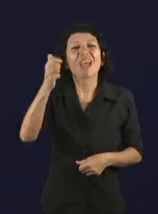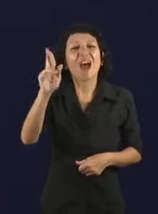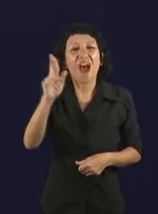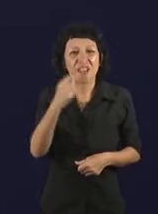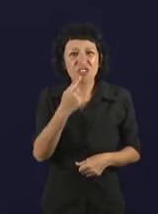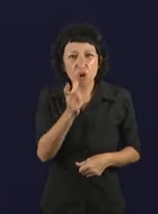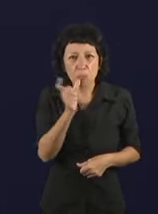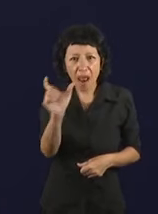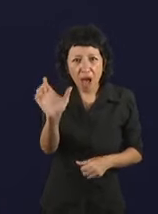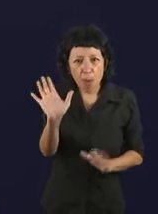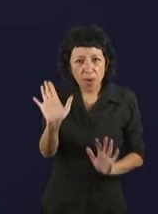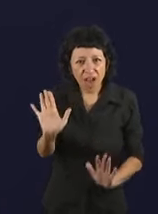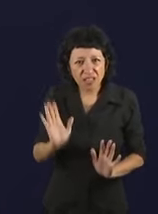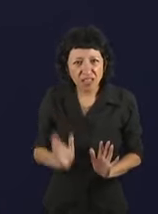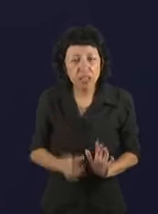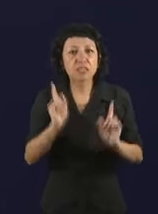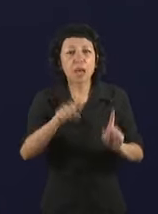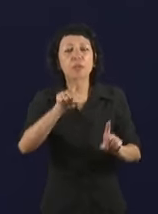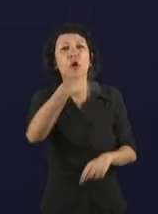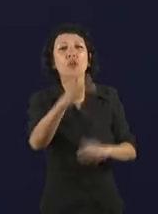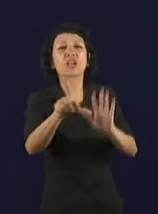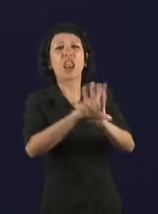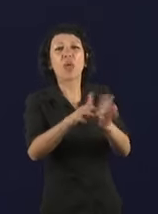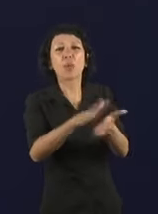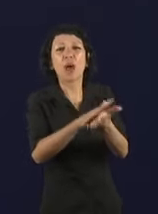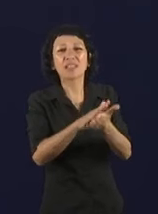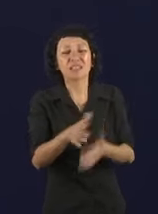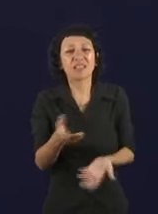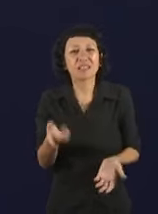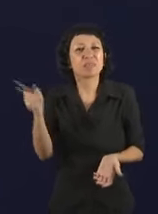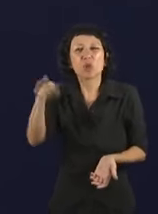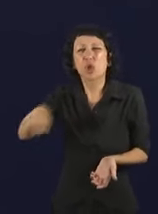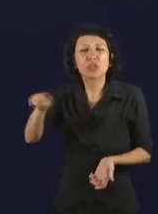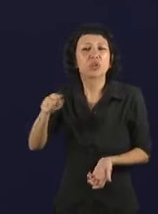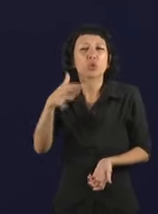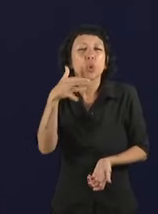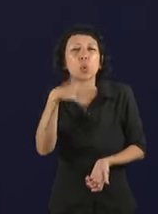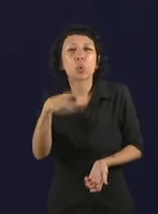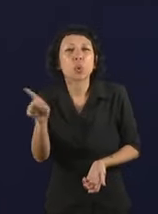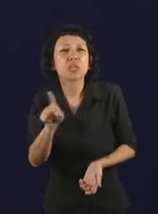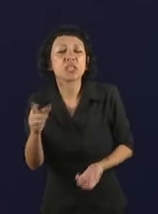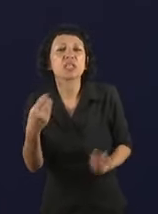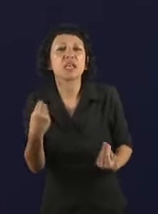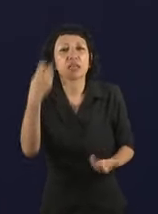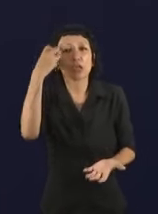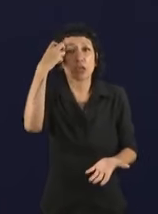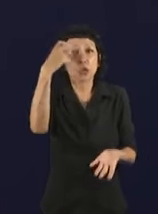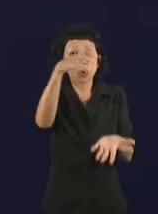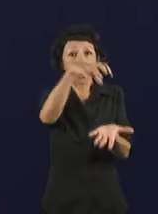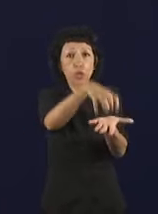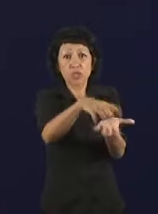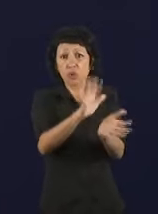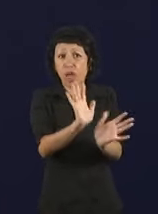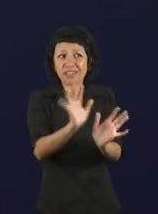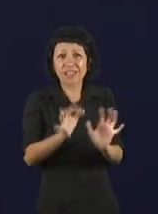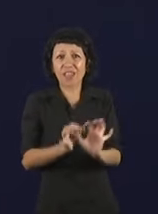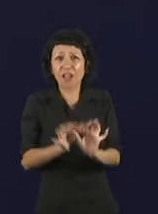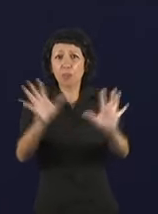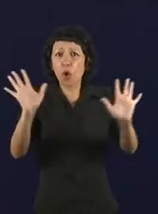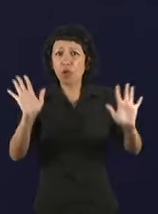bases sin entender tal vez demasiado que el el congreso es parte del juego democrático del